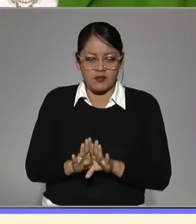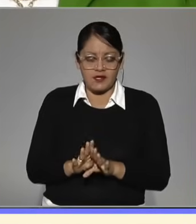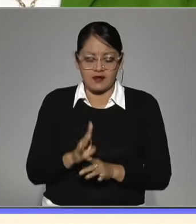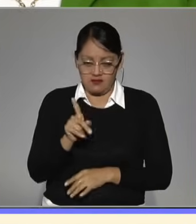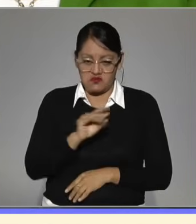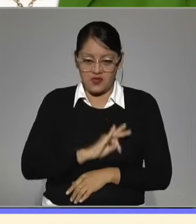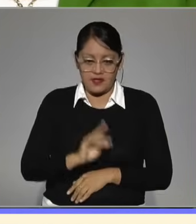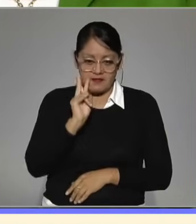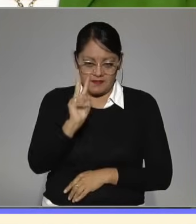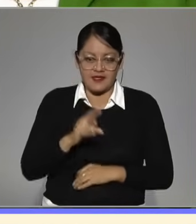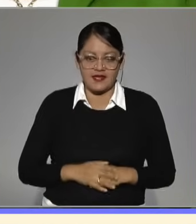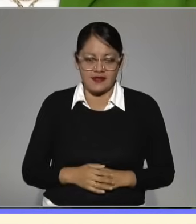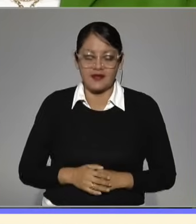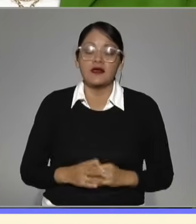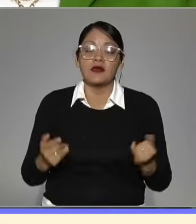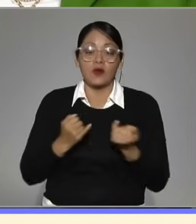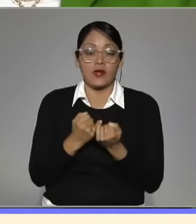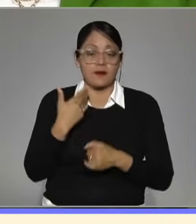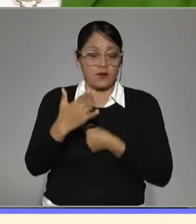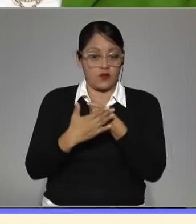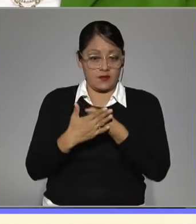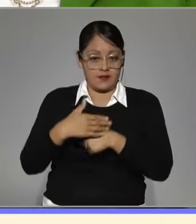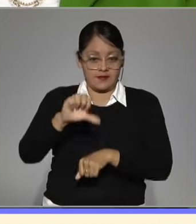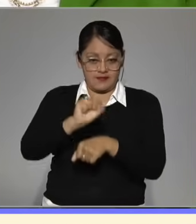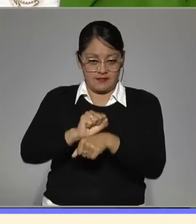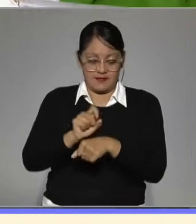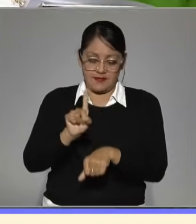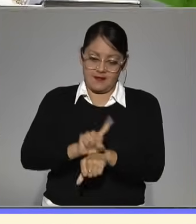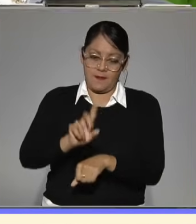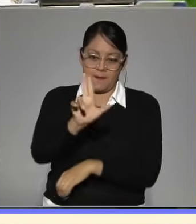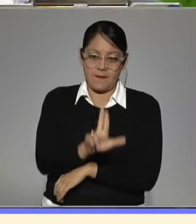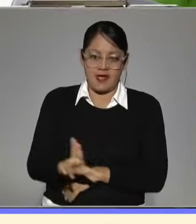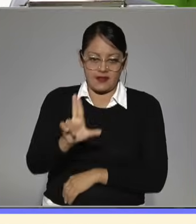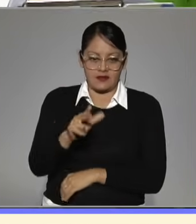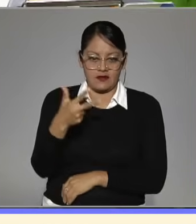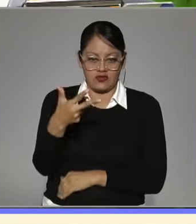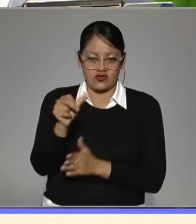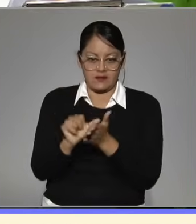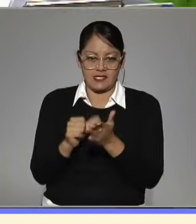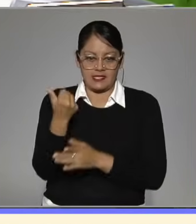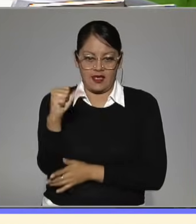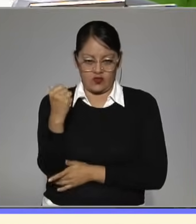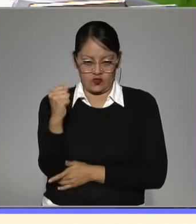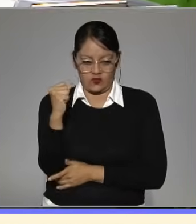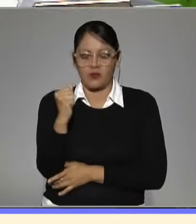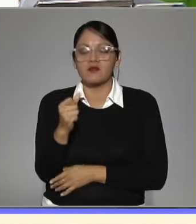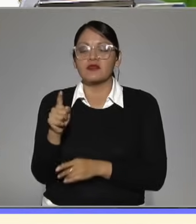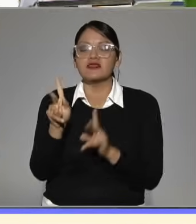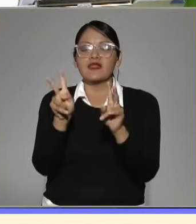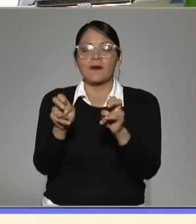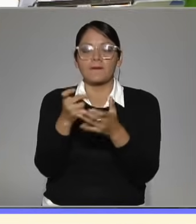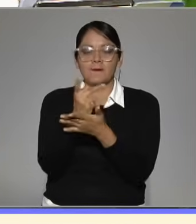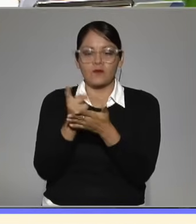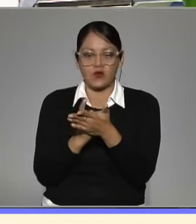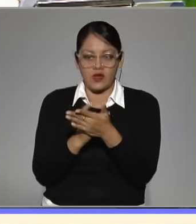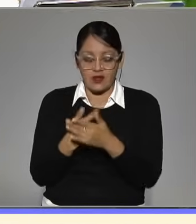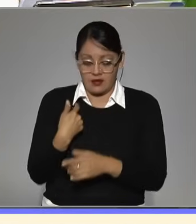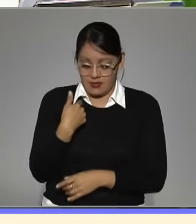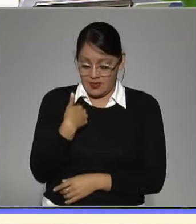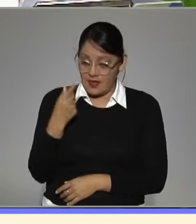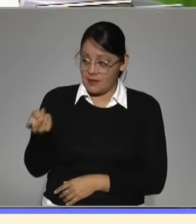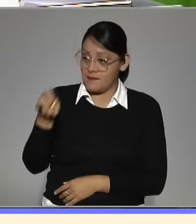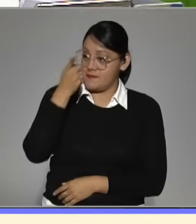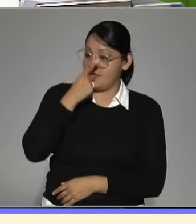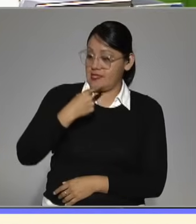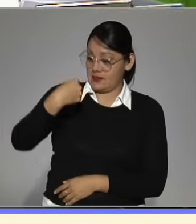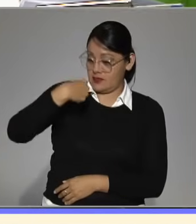ver esta parte. Y también la próxima semana, el martes 8 de agosto, Nuestro programa se titula Me culpan